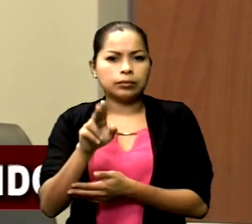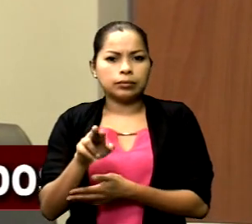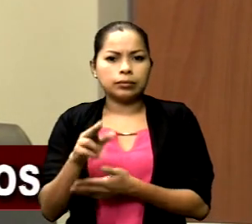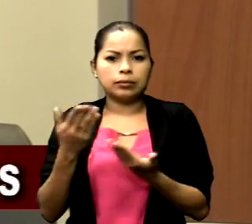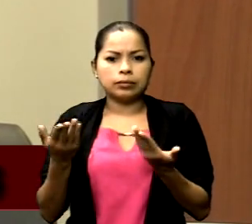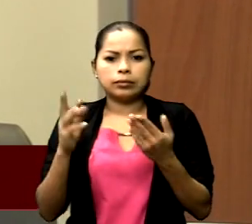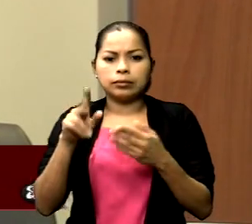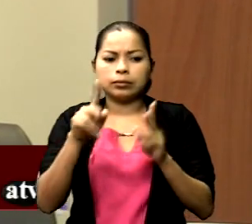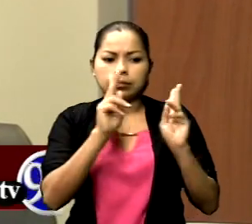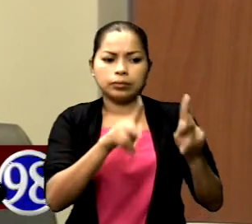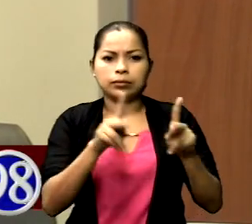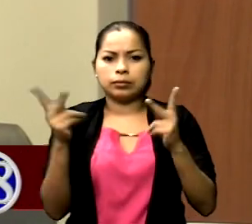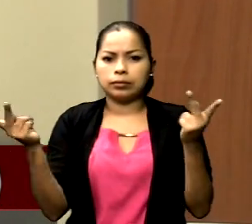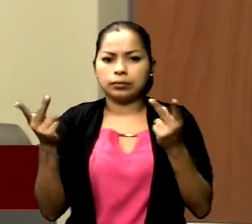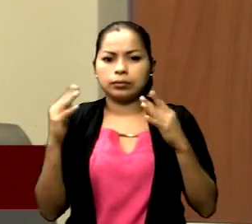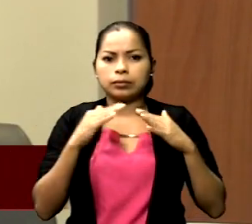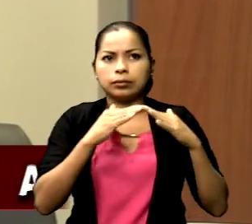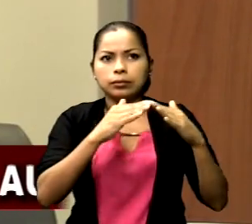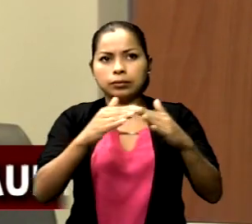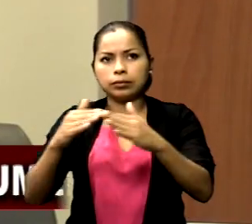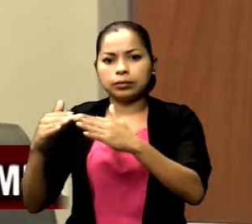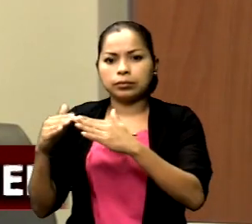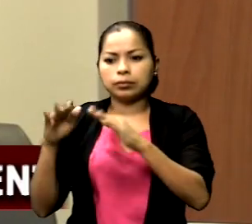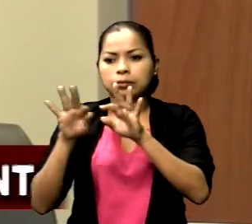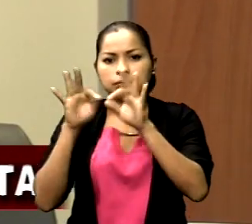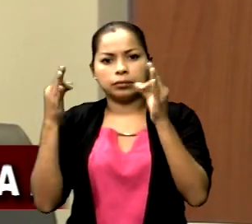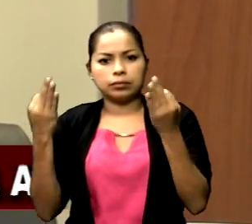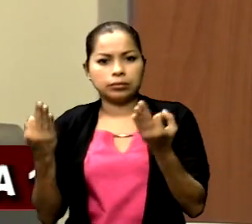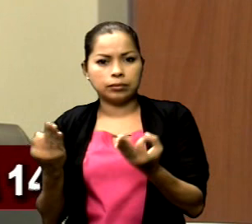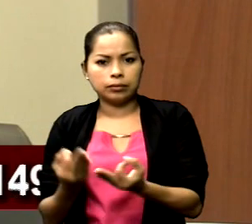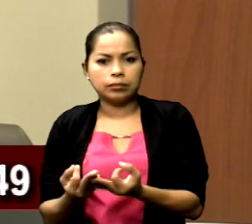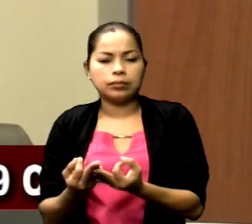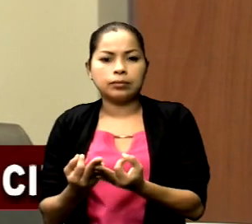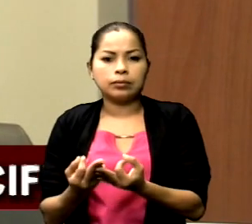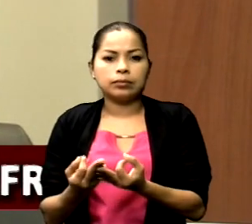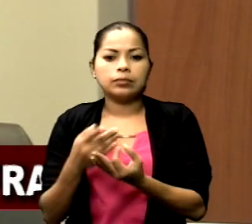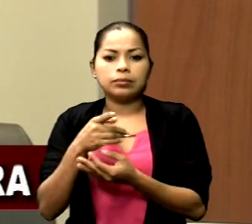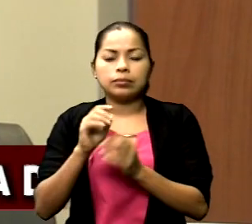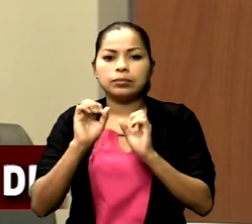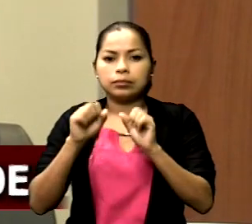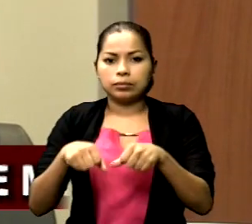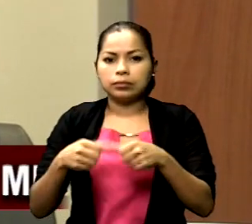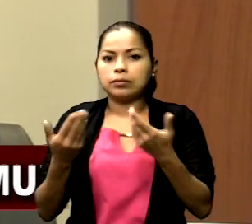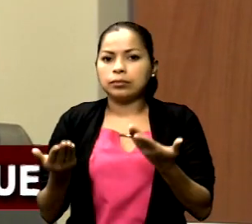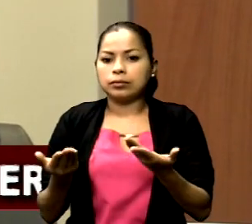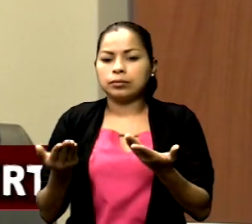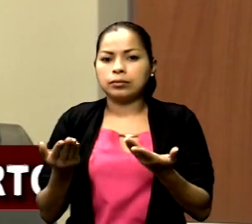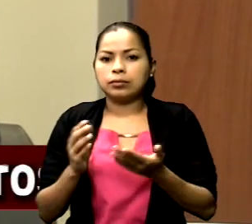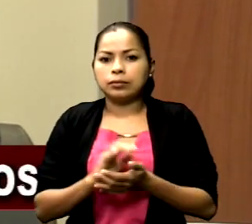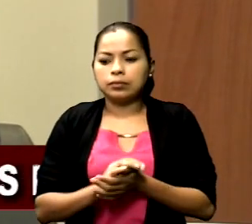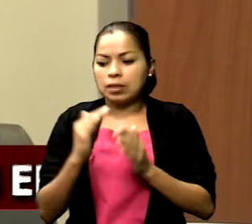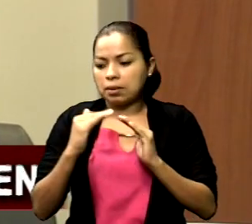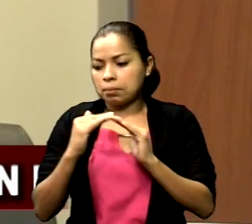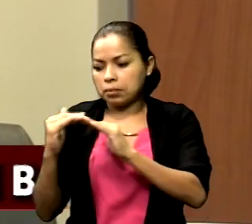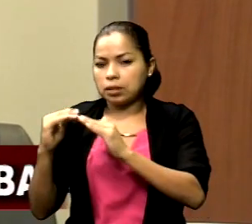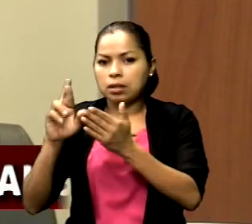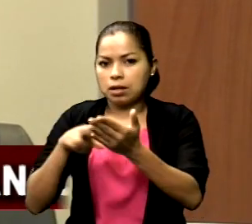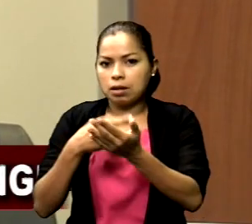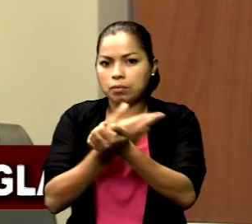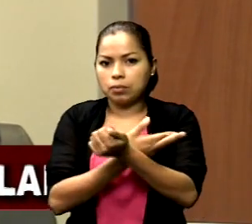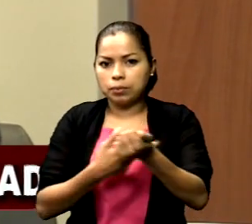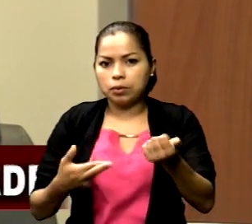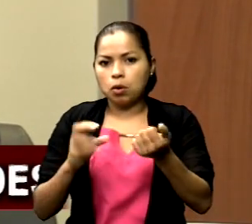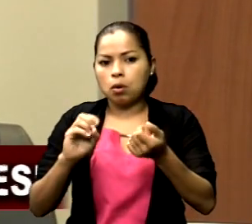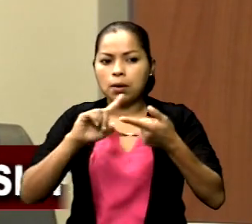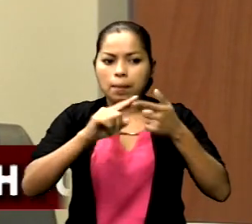por la misma gente que vive en la comunidad, por sus familiares. Eso permite, de alguna manera,